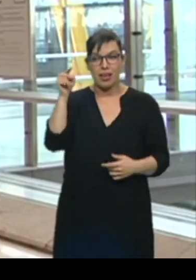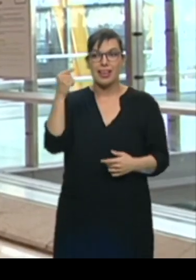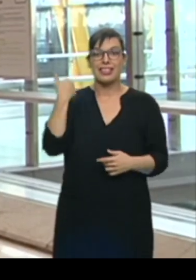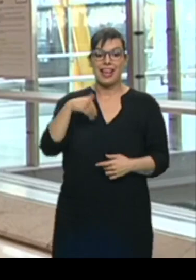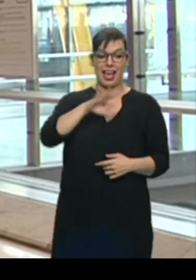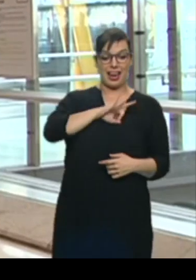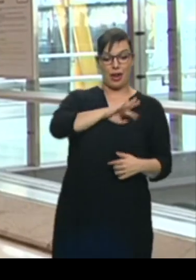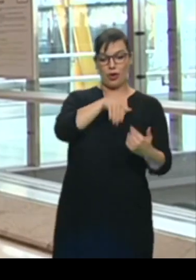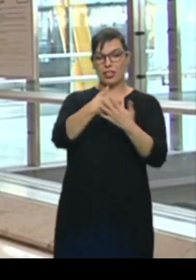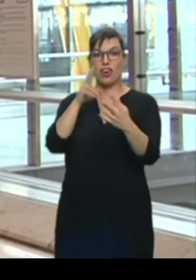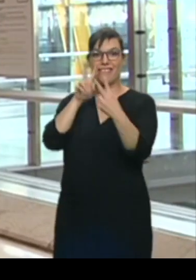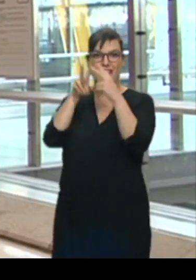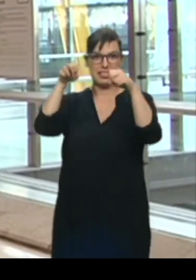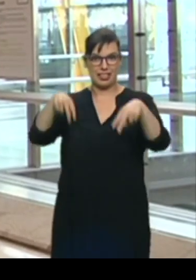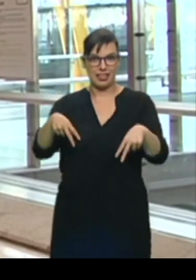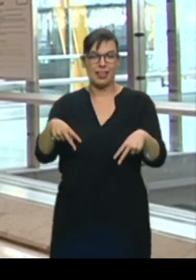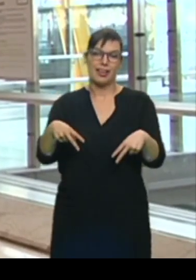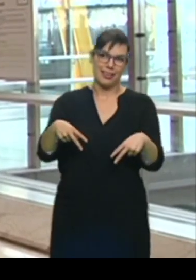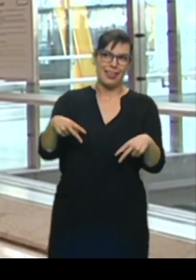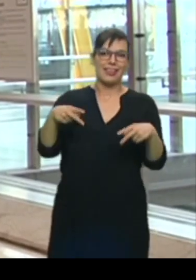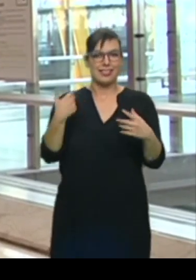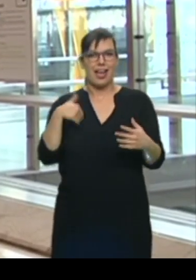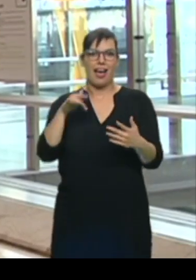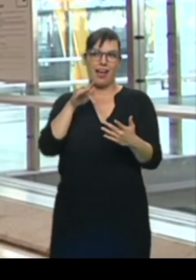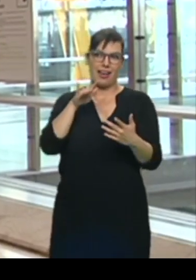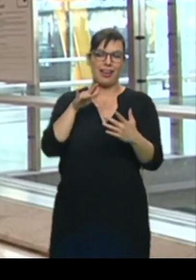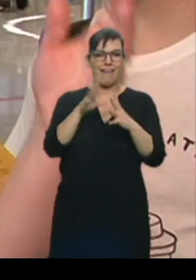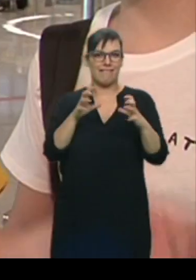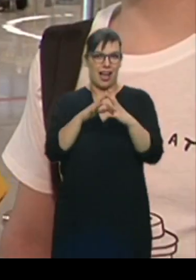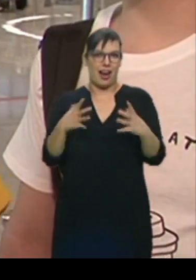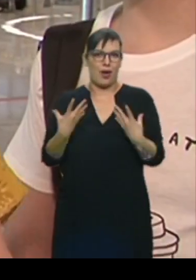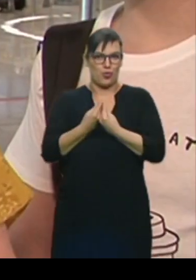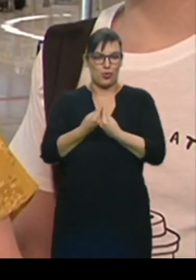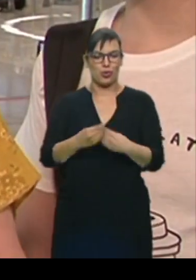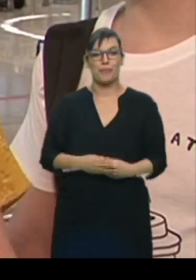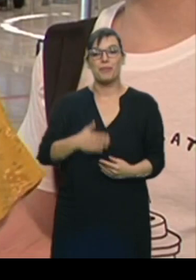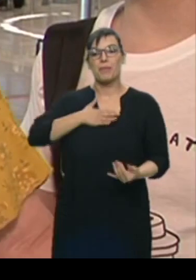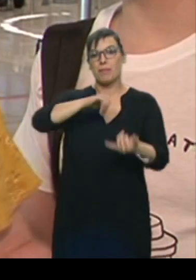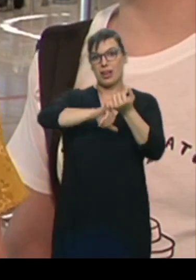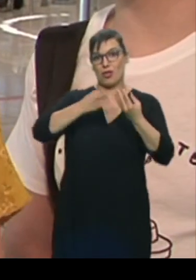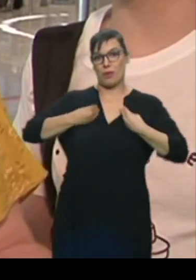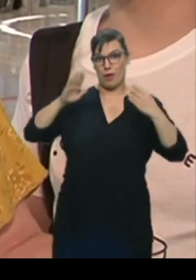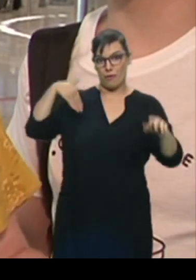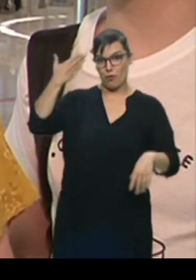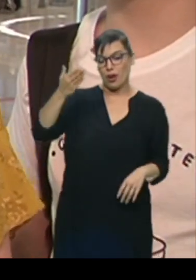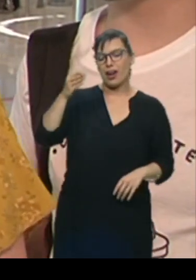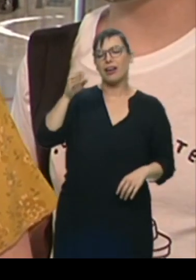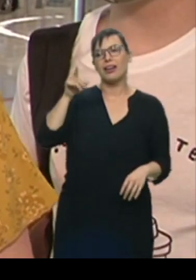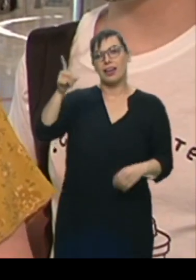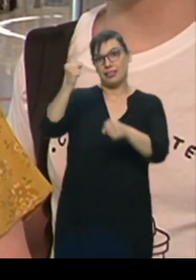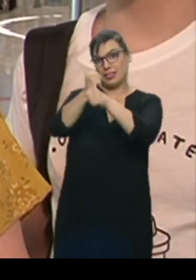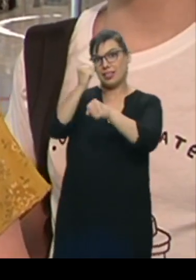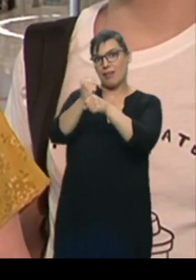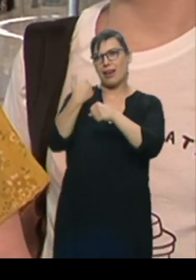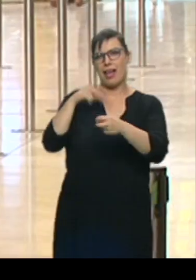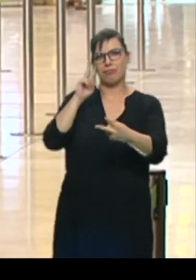enero sin poder vernos y ya va siendo hora de que podamos pasar algo de tiempo juntos. Mi marido vive fuera y está allí trabajando y dije pues llevamos